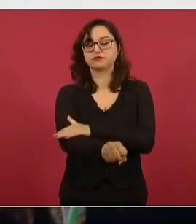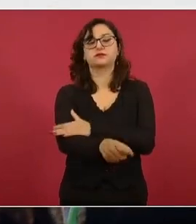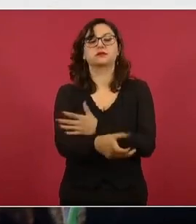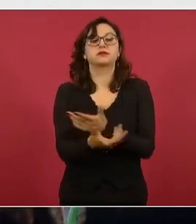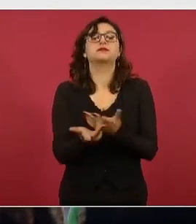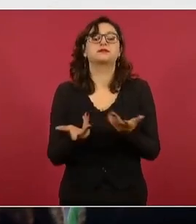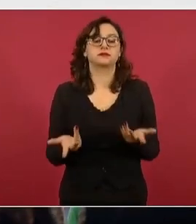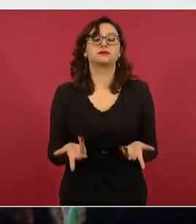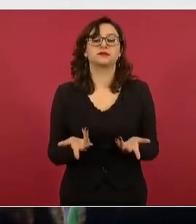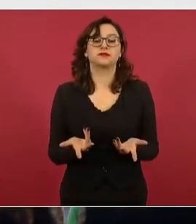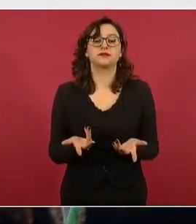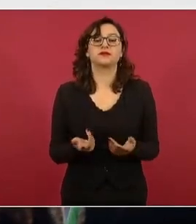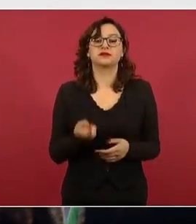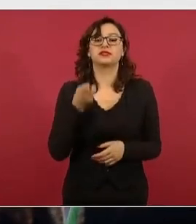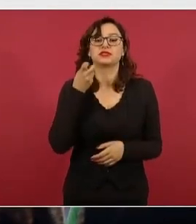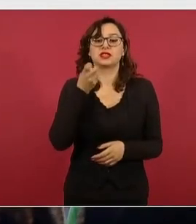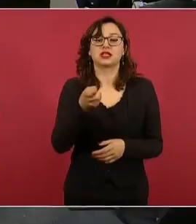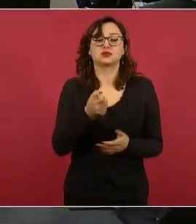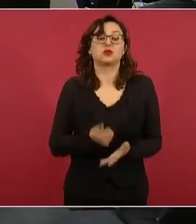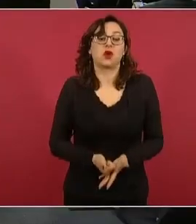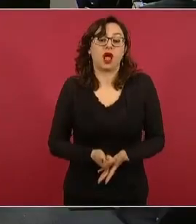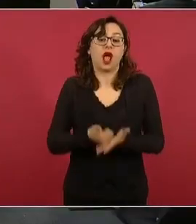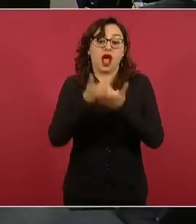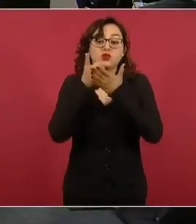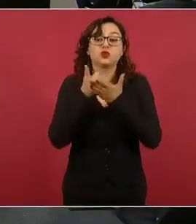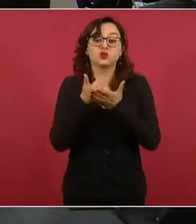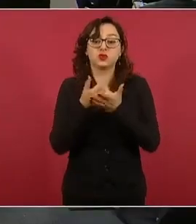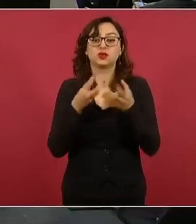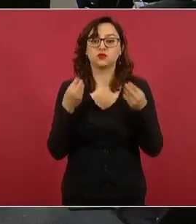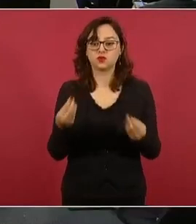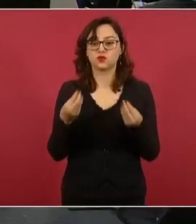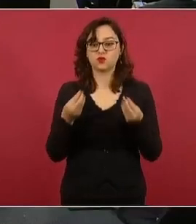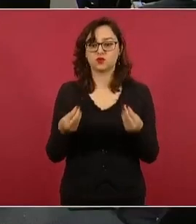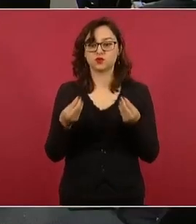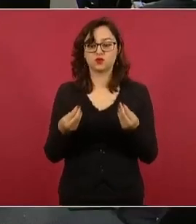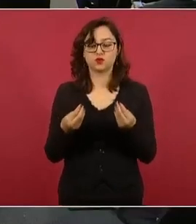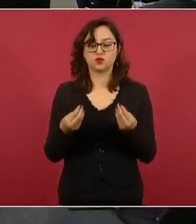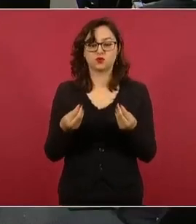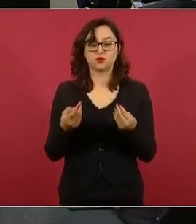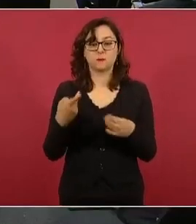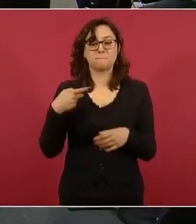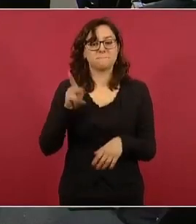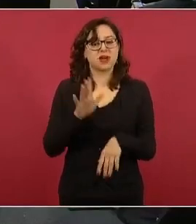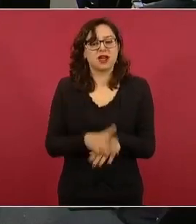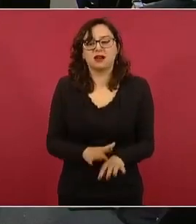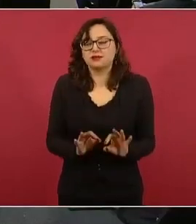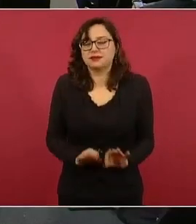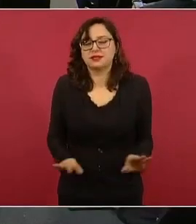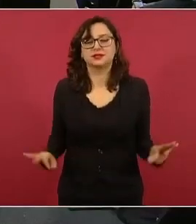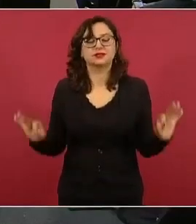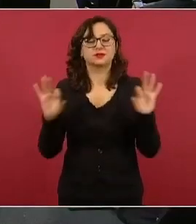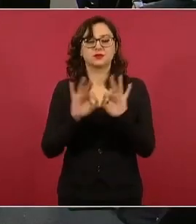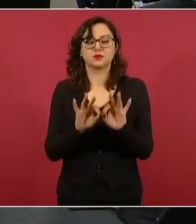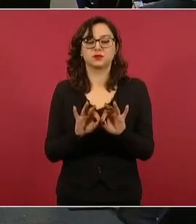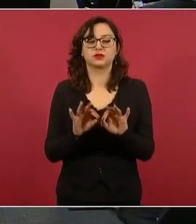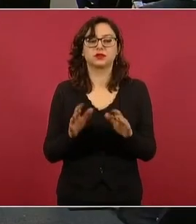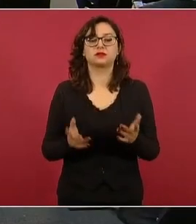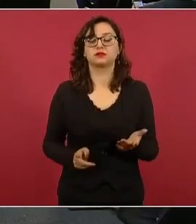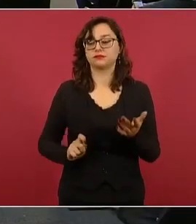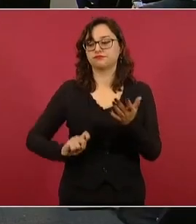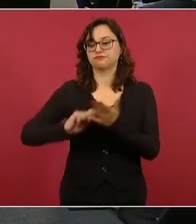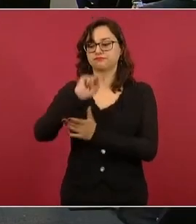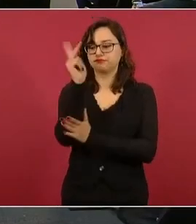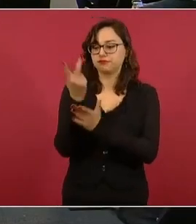Entonces, eso ha ayudado, pero lo que ha ayudado más de todo son los programas sociales.